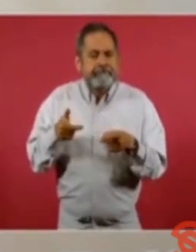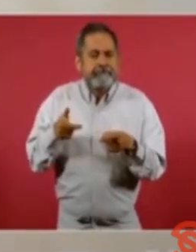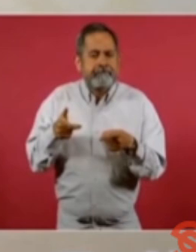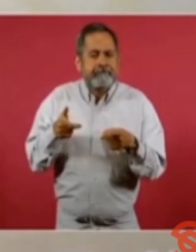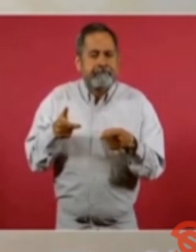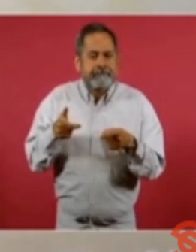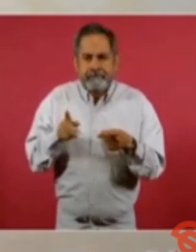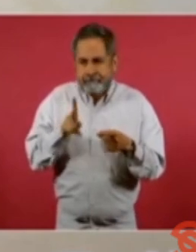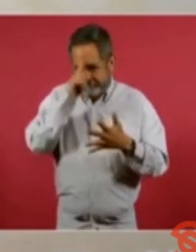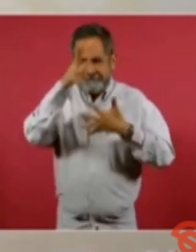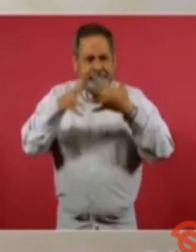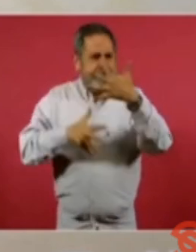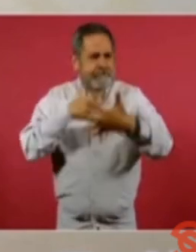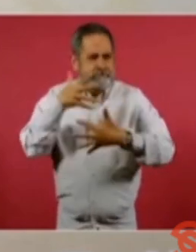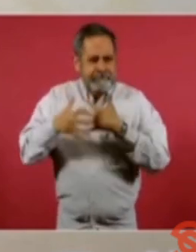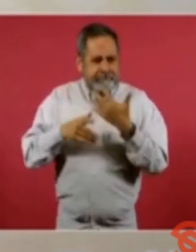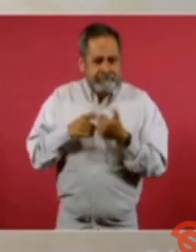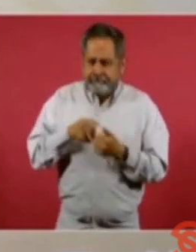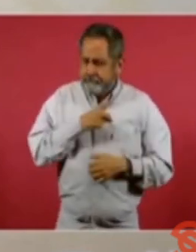violencia,